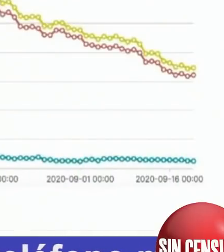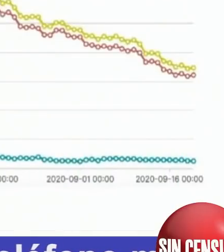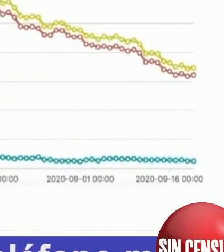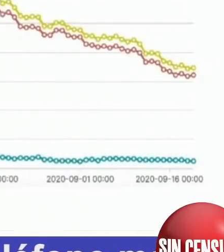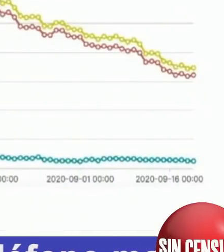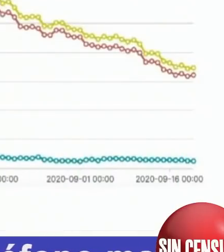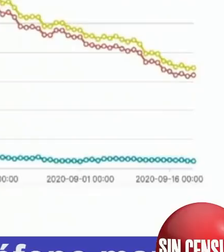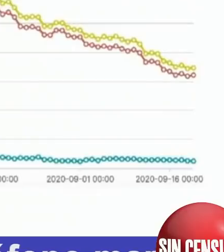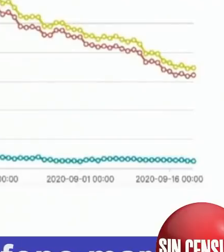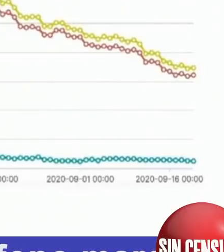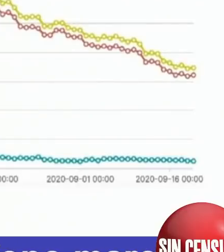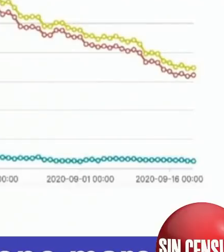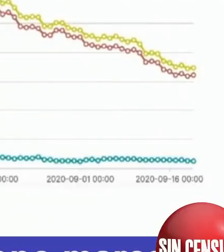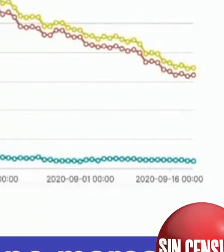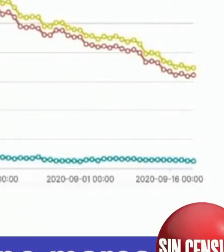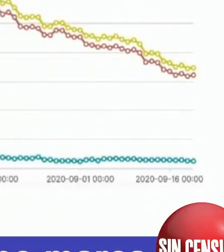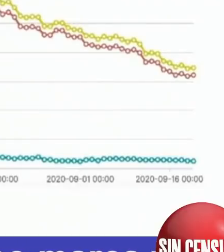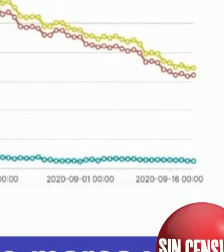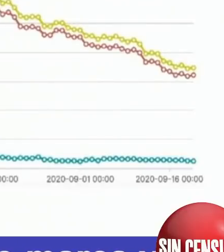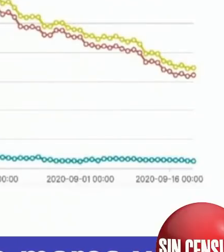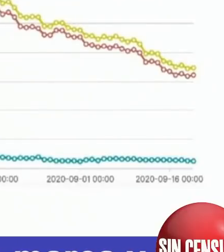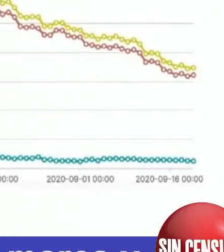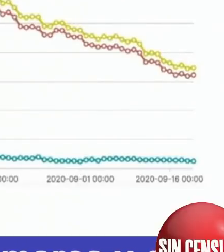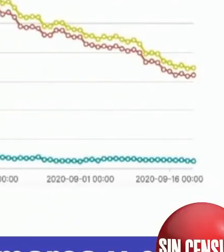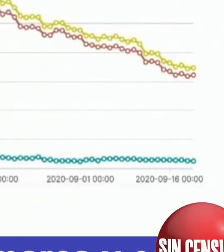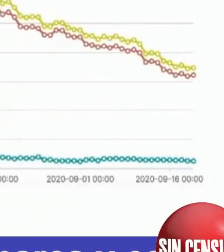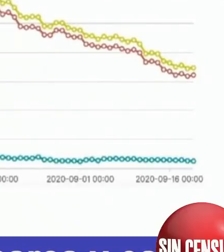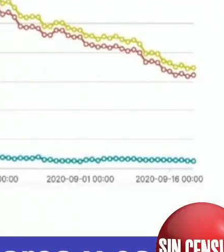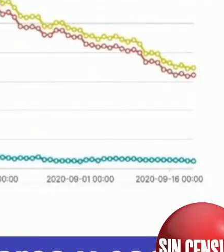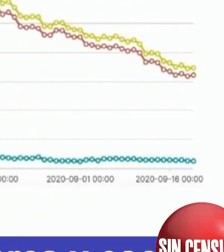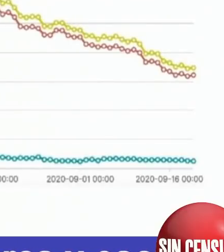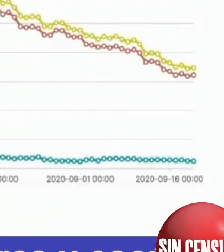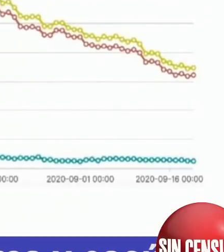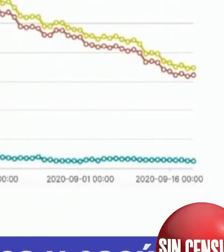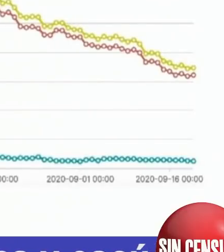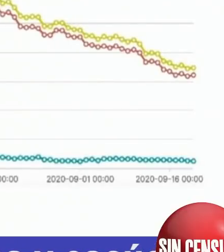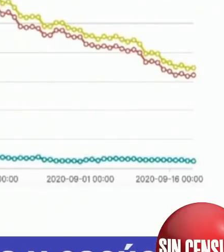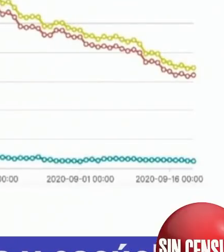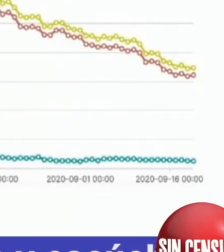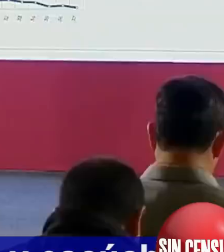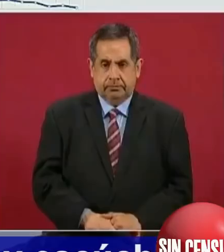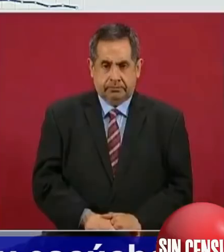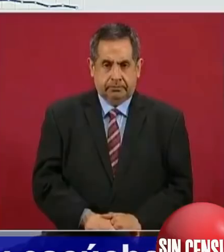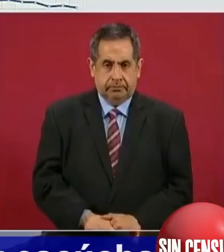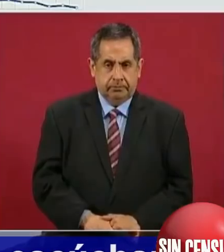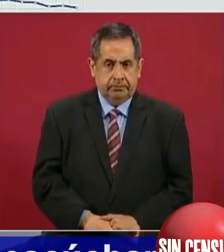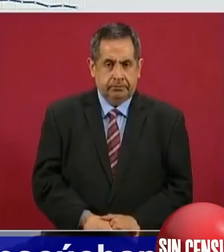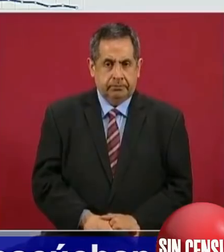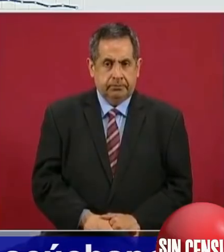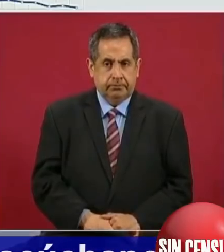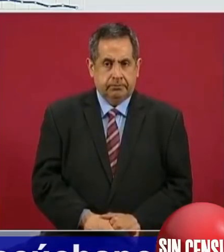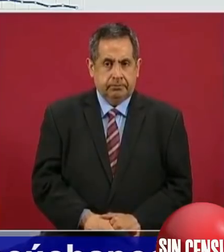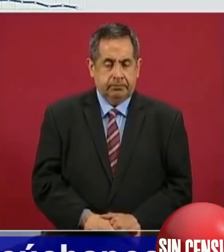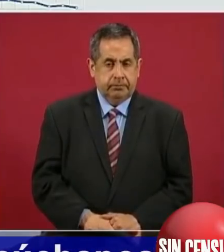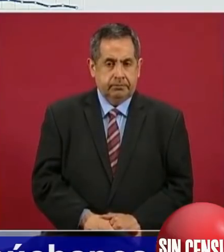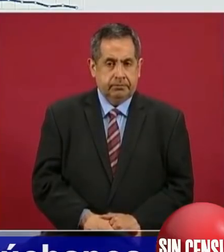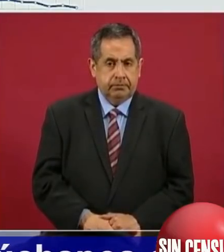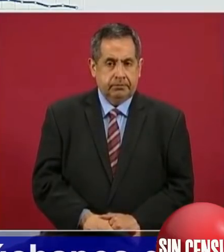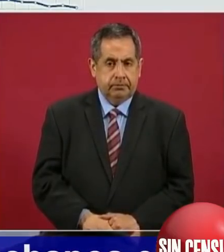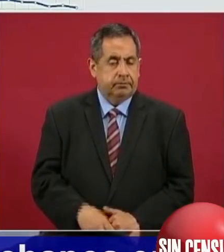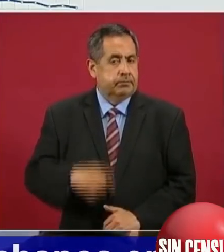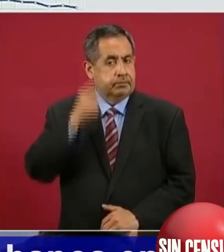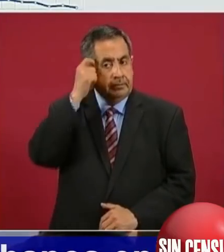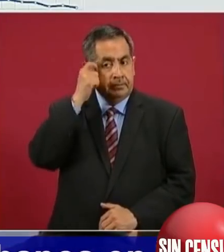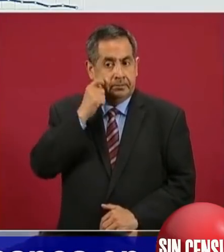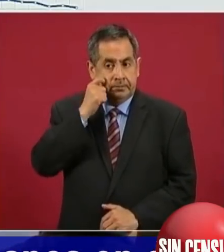no bajaba, pero posteriormente, desde el 1 de agosto, ya se encuentra en reducción. La siguiente. El estado